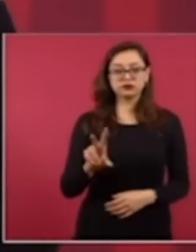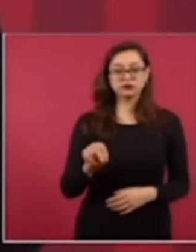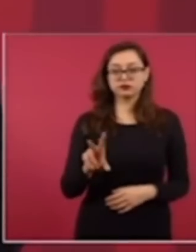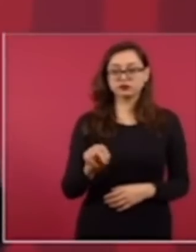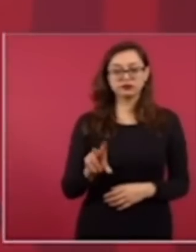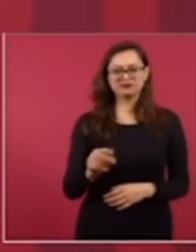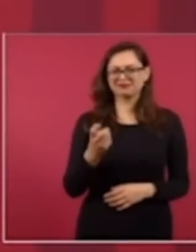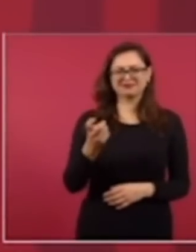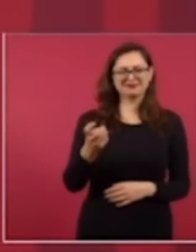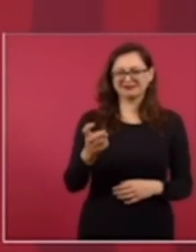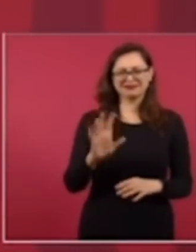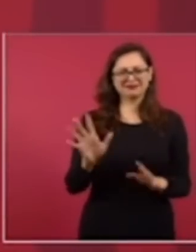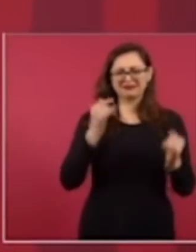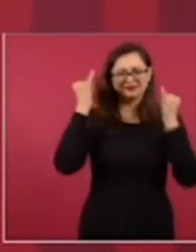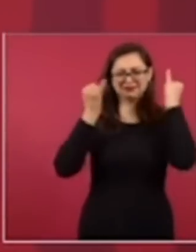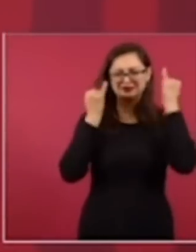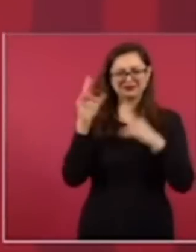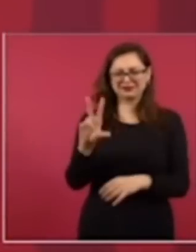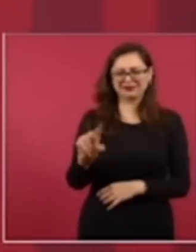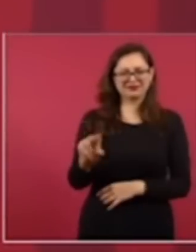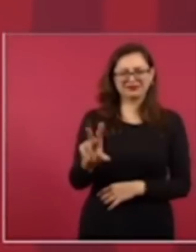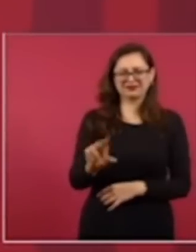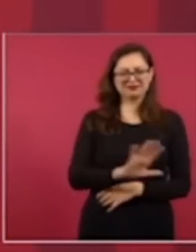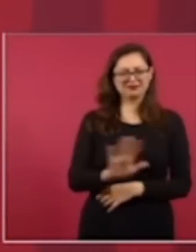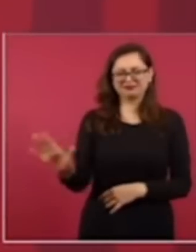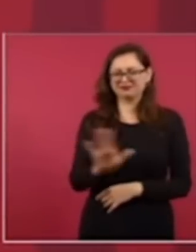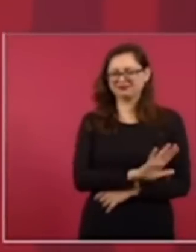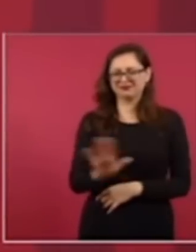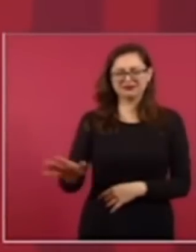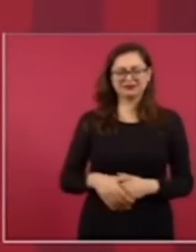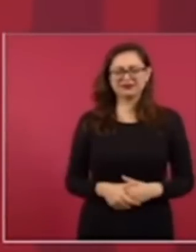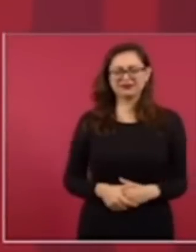No, de esas cosas no. No hay que preocuparse.